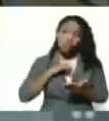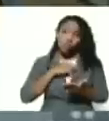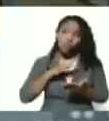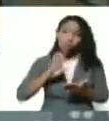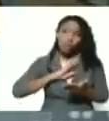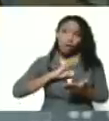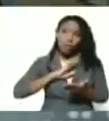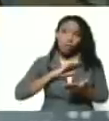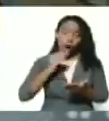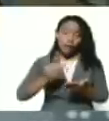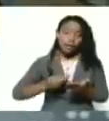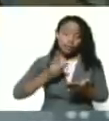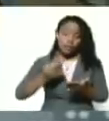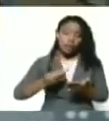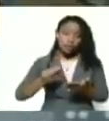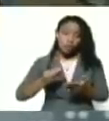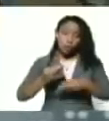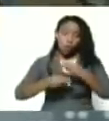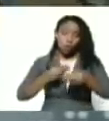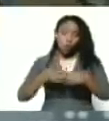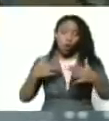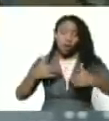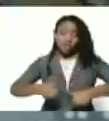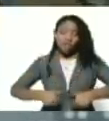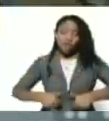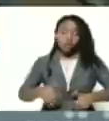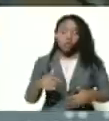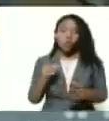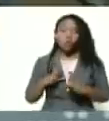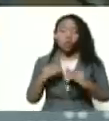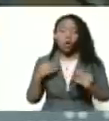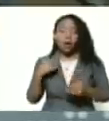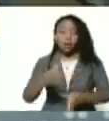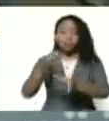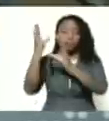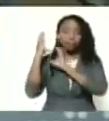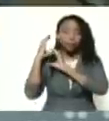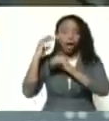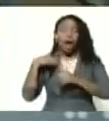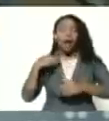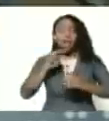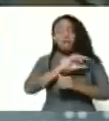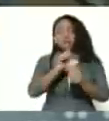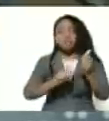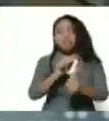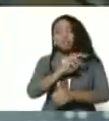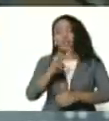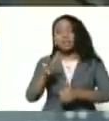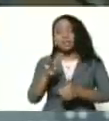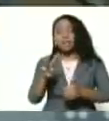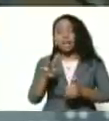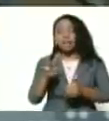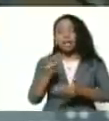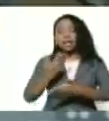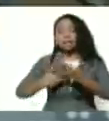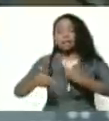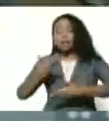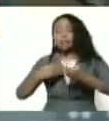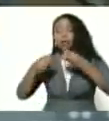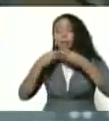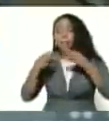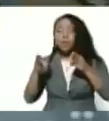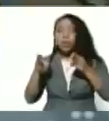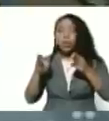tenemos que seguir haciendo esfuerzo. Yo encargo al vicepresidente de Servicios Públicos,